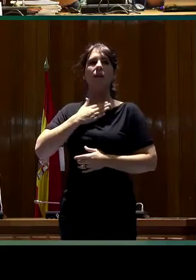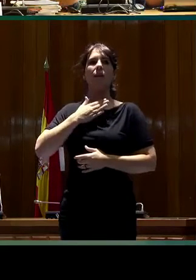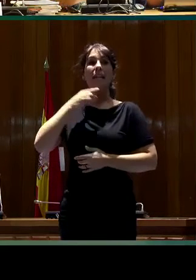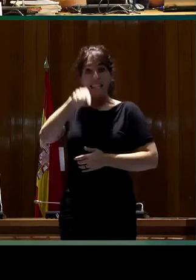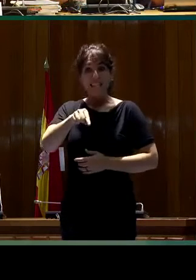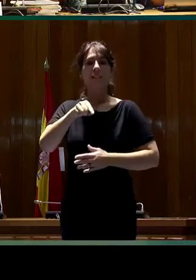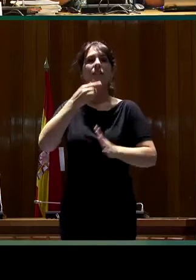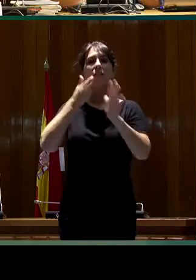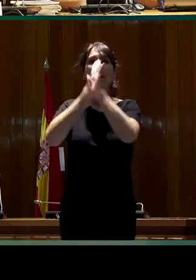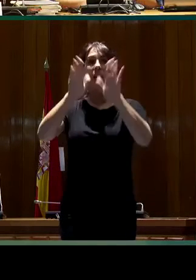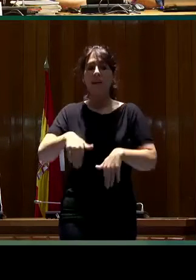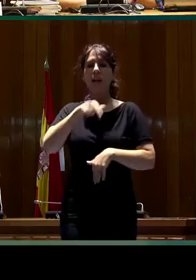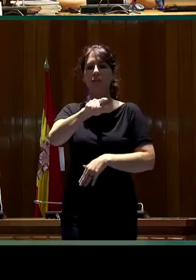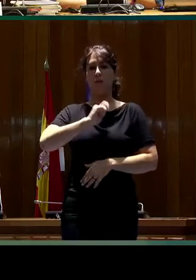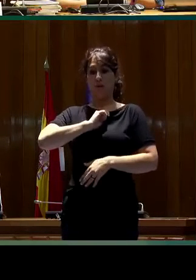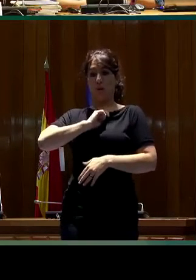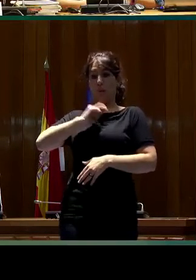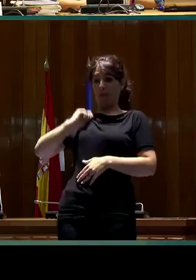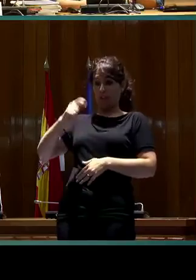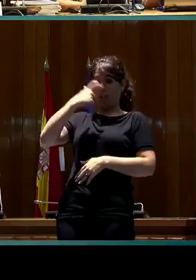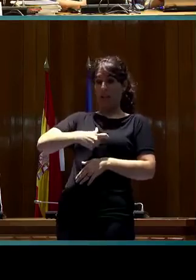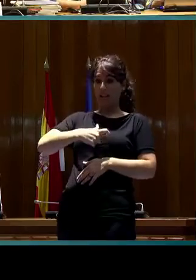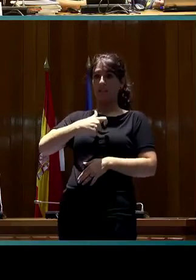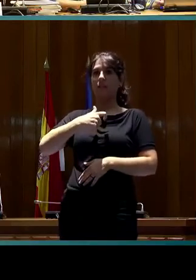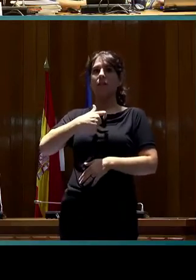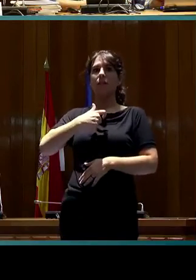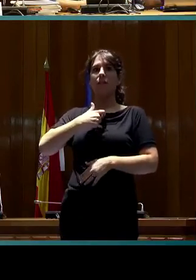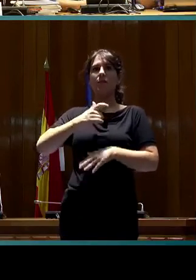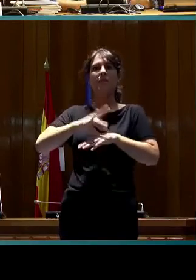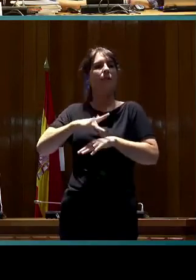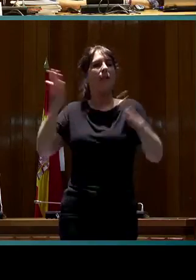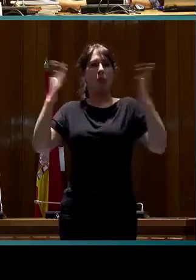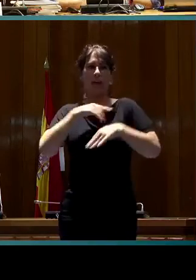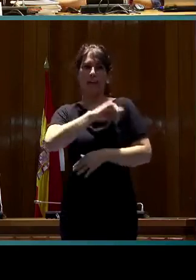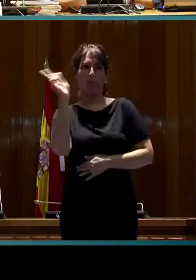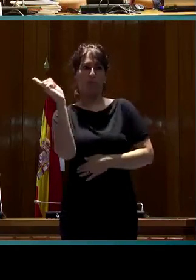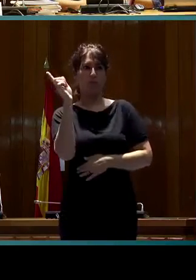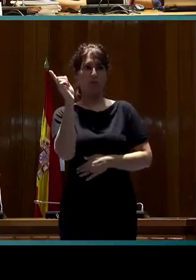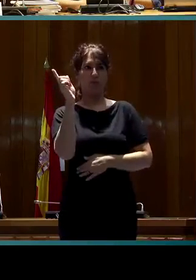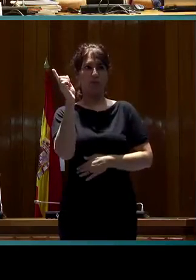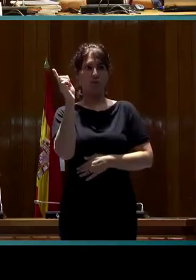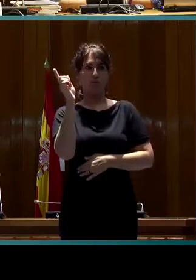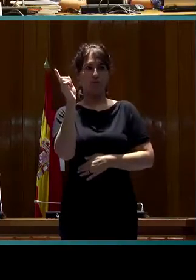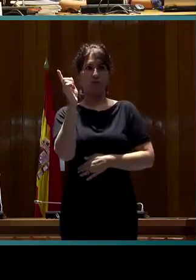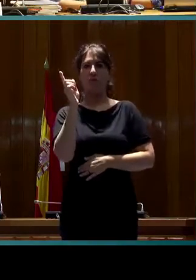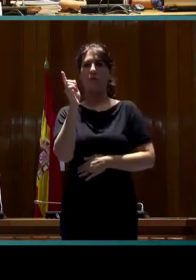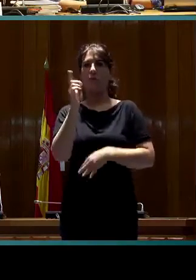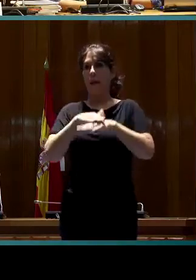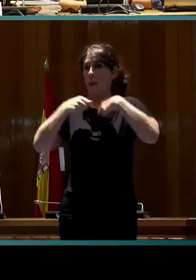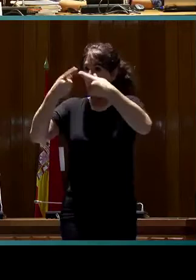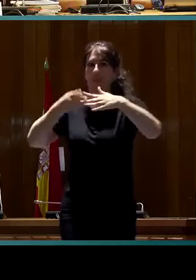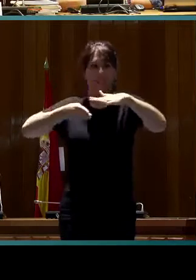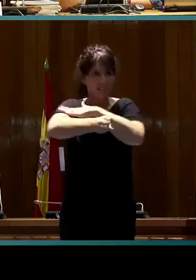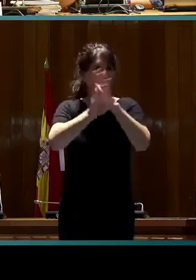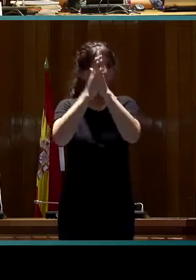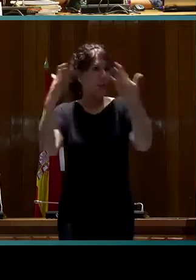parte de profesionales que estamos en el otro lado y que no somos sensibles, ¿no? a dar acceso, en este caso en bibliotecas, a la